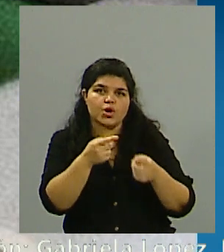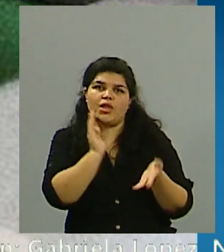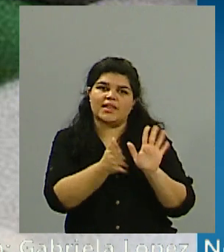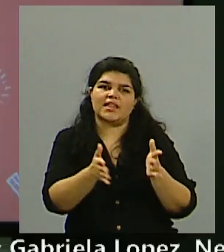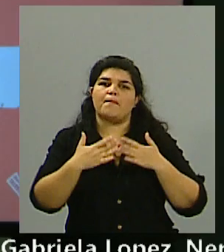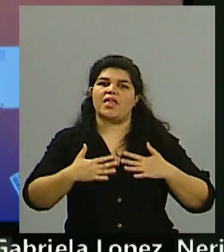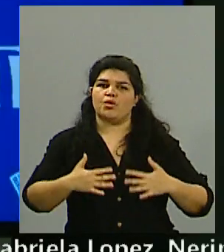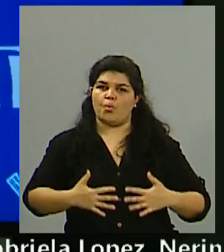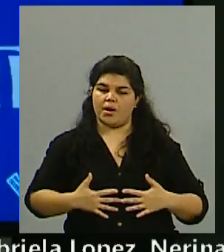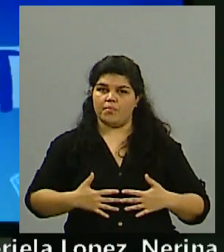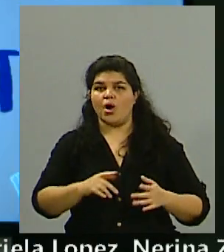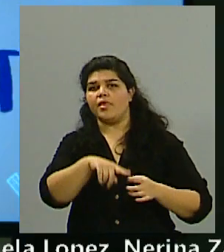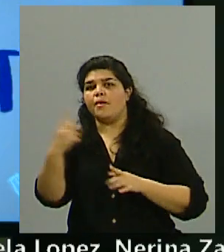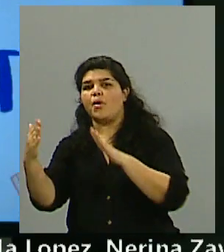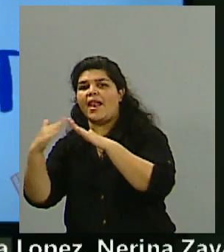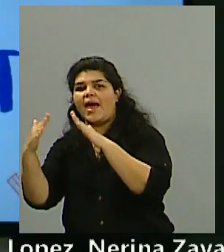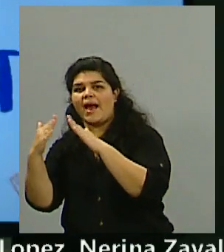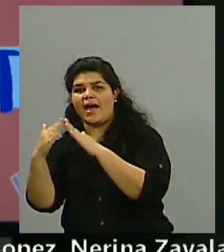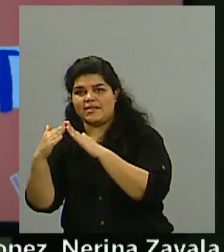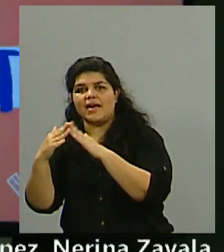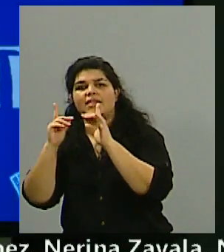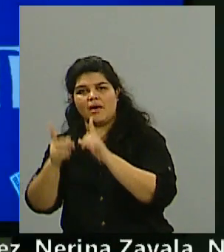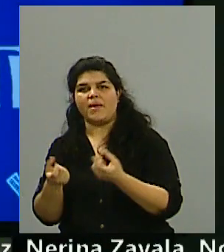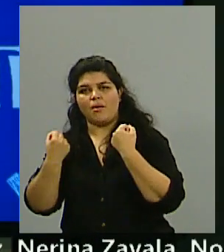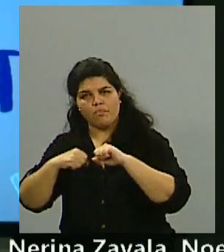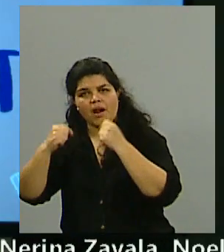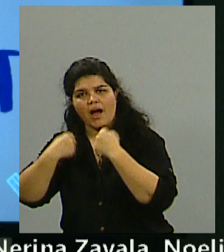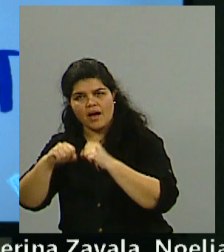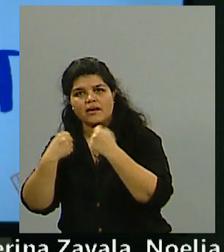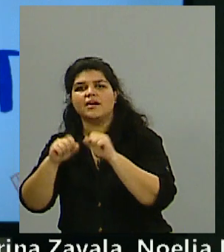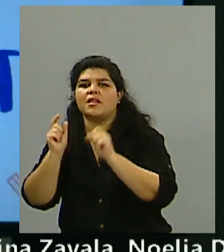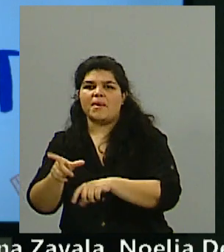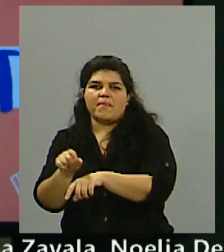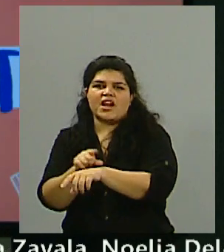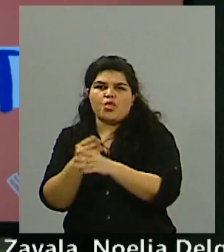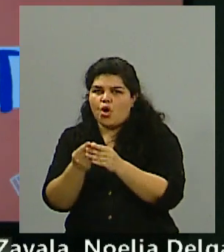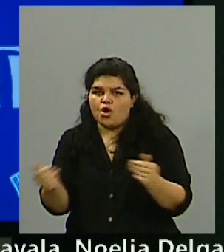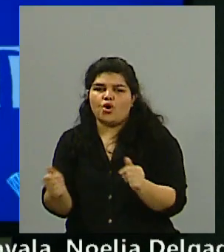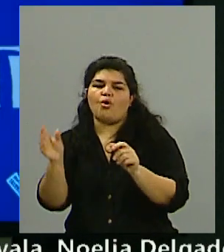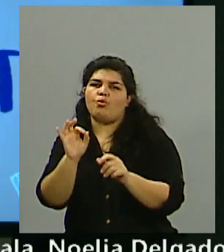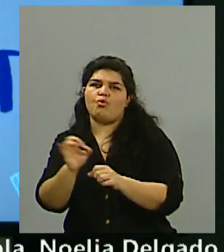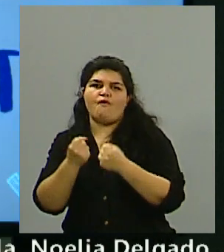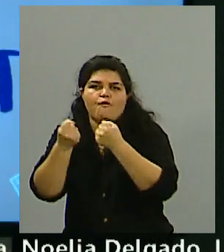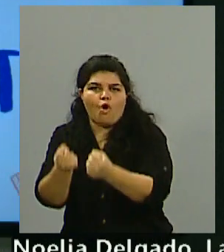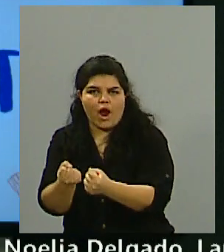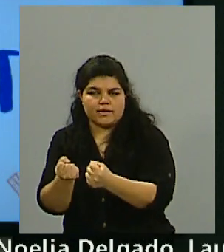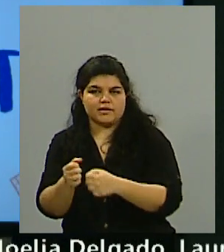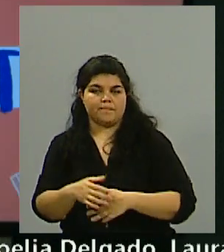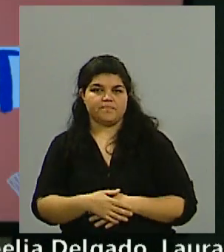otros como para terminar de fortalecer al animal o sacar el dolor o lo que sea necesario. Claro, estaba viendo algunas imágenes que se